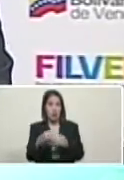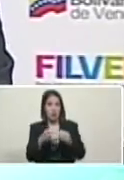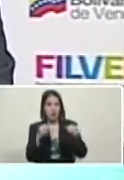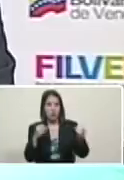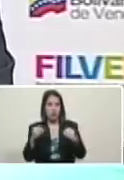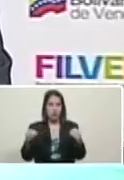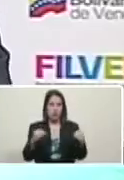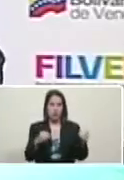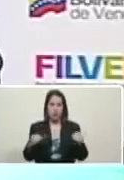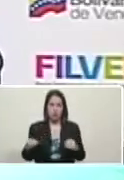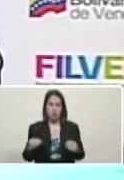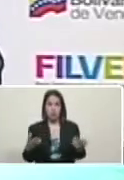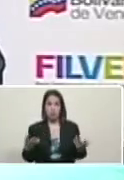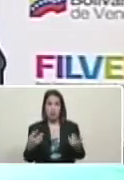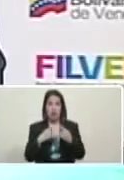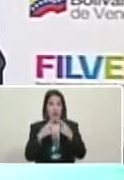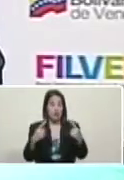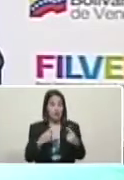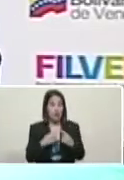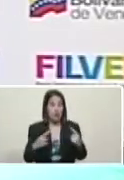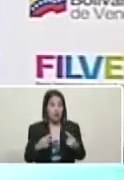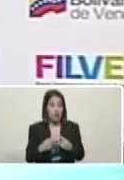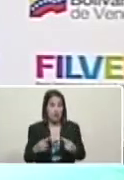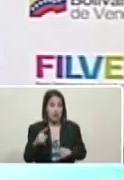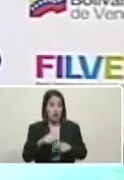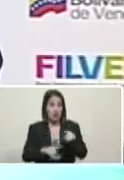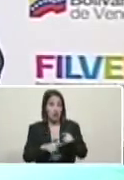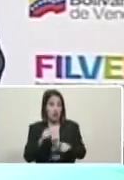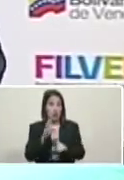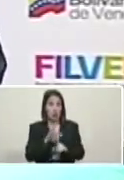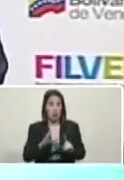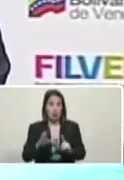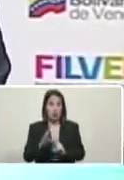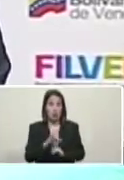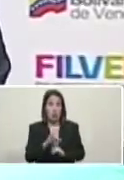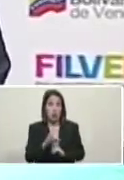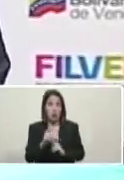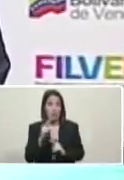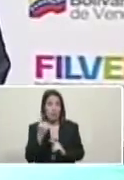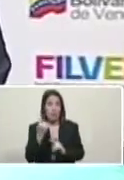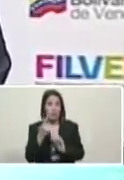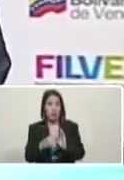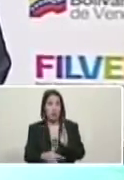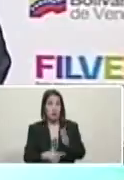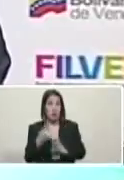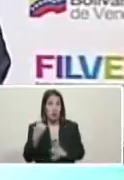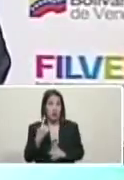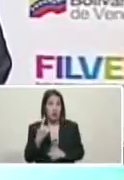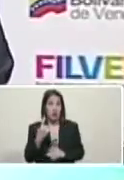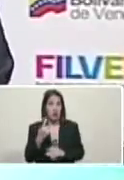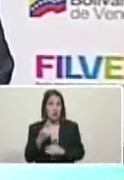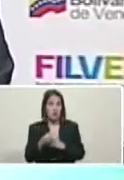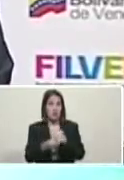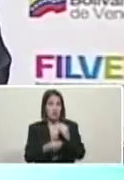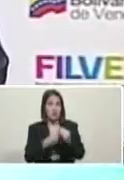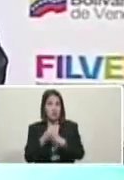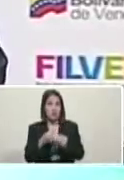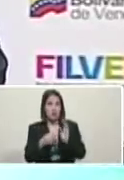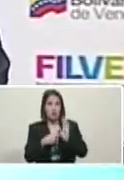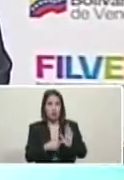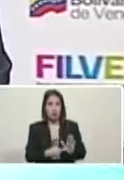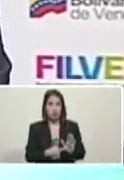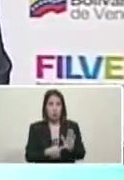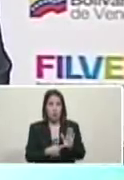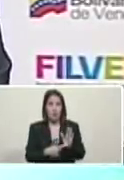un país diverso que por primera vez se expresa. Han sido elegidos representantes